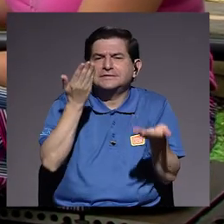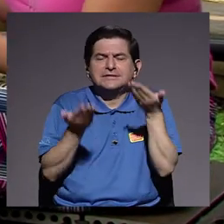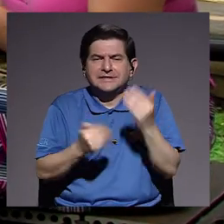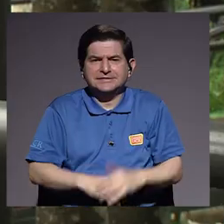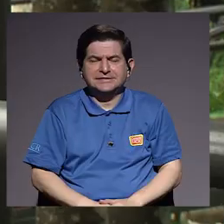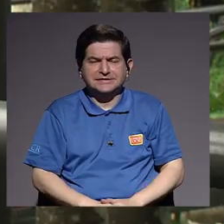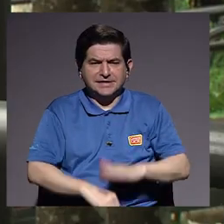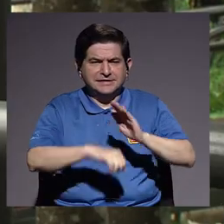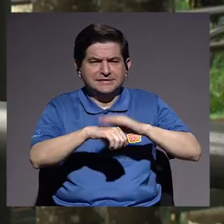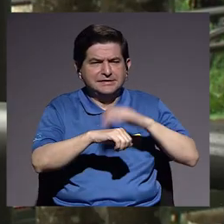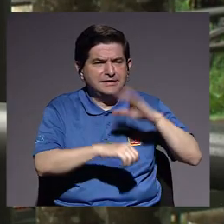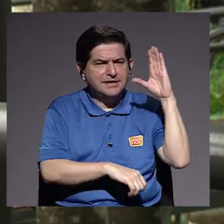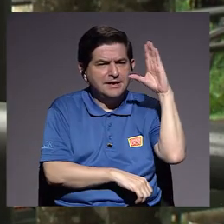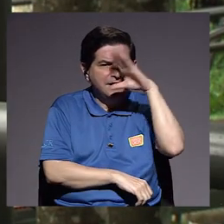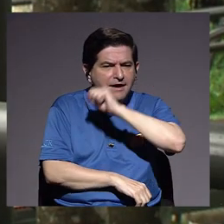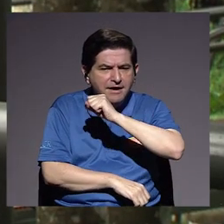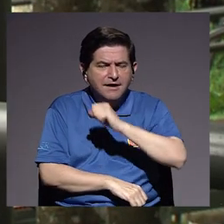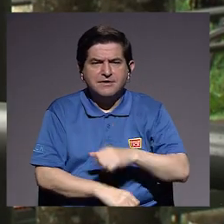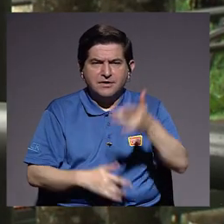pandemia, digamos, como sociedad,